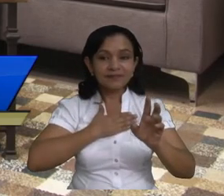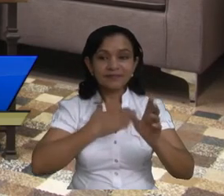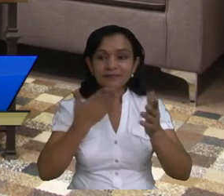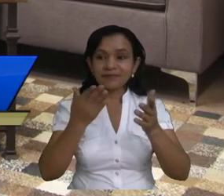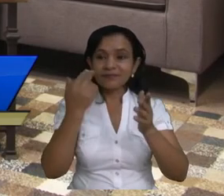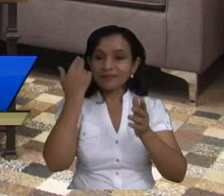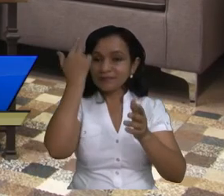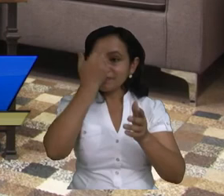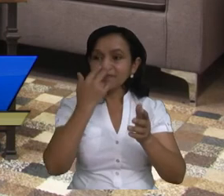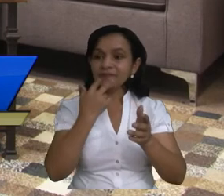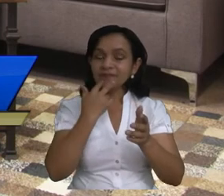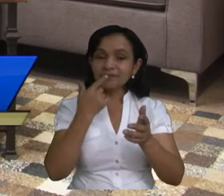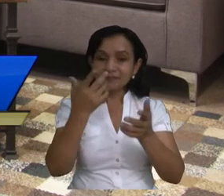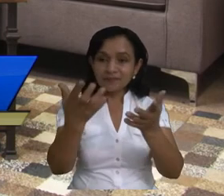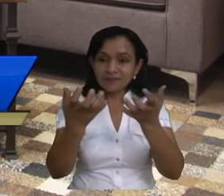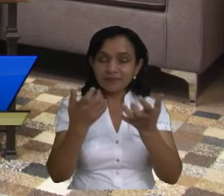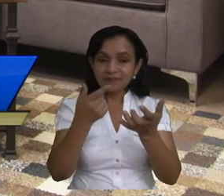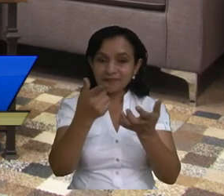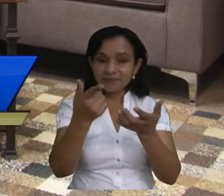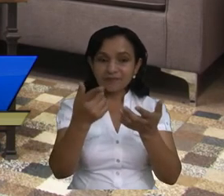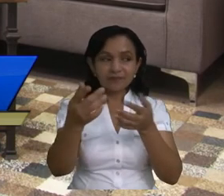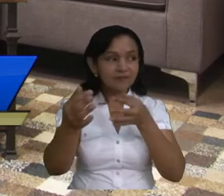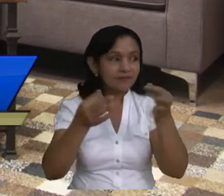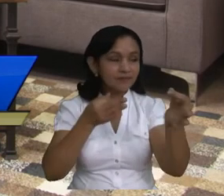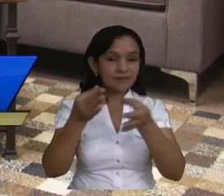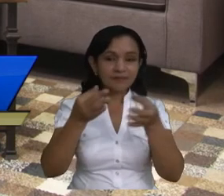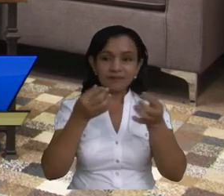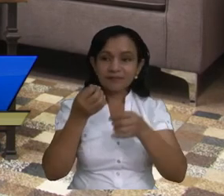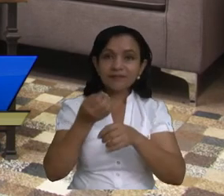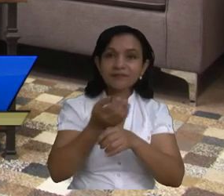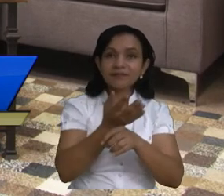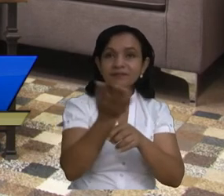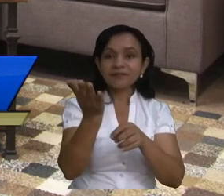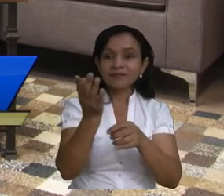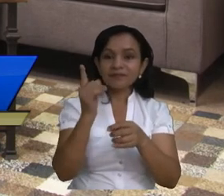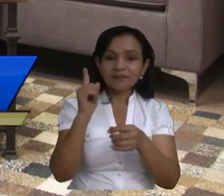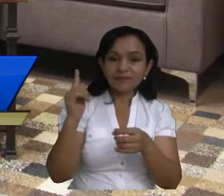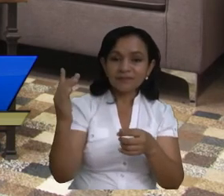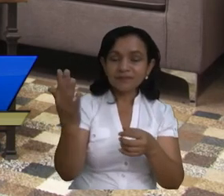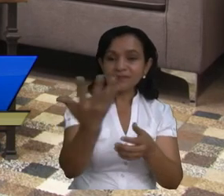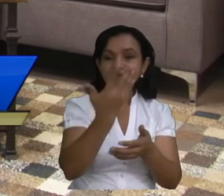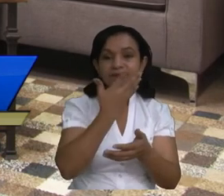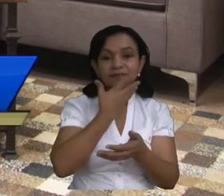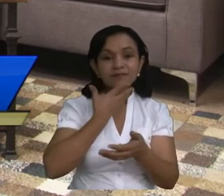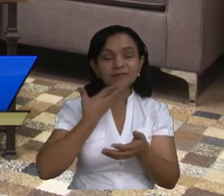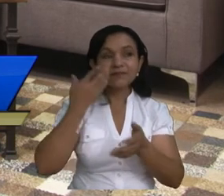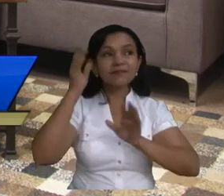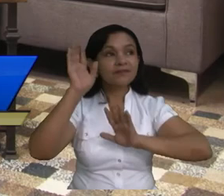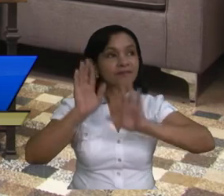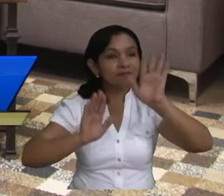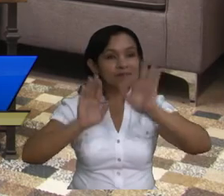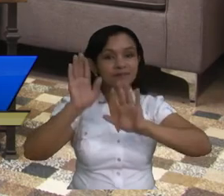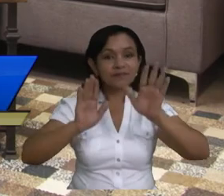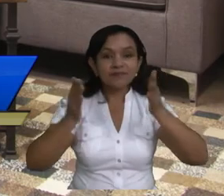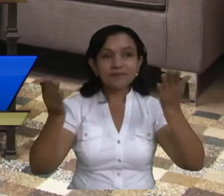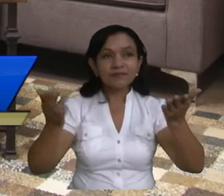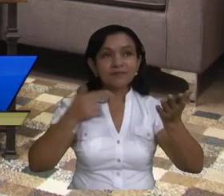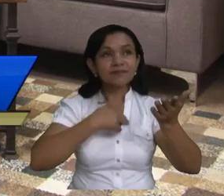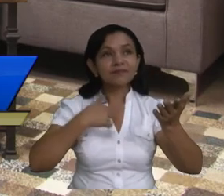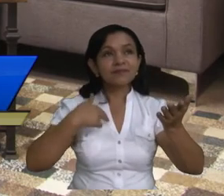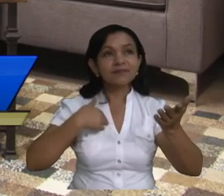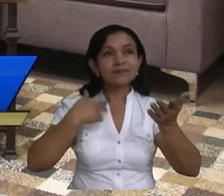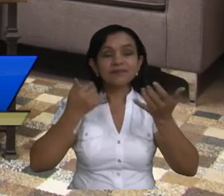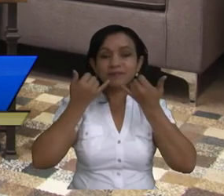consultas, pero si usted quisiera, puede enviar un mensaje a nuestra audiencia, a toda esa juventud que está participando y expectante también de toda